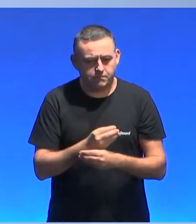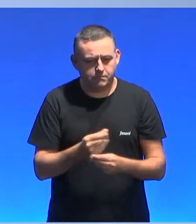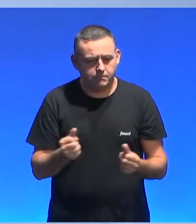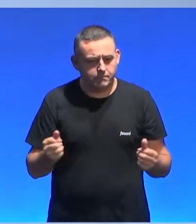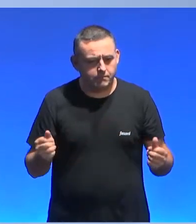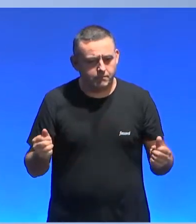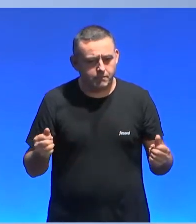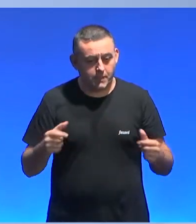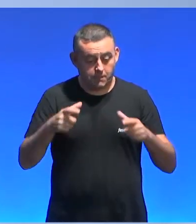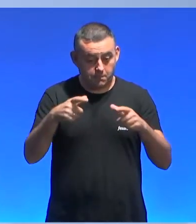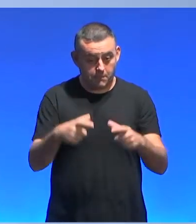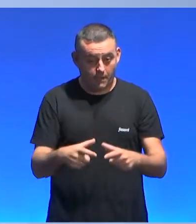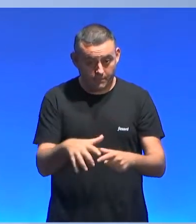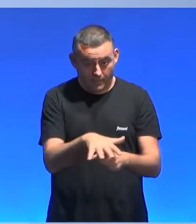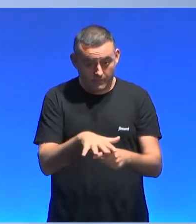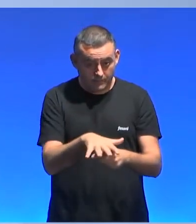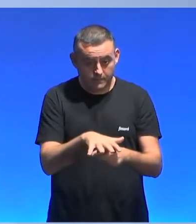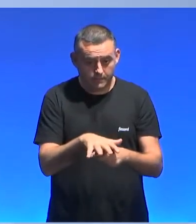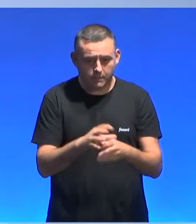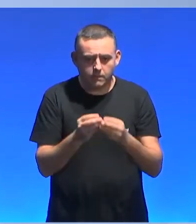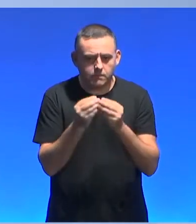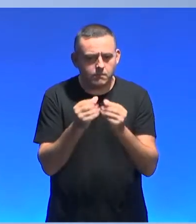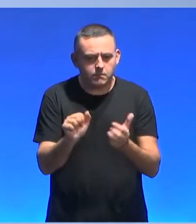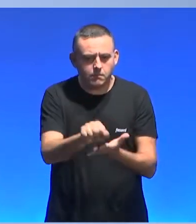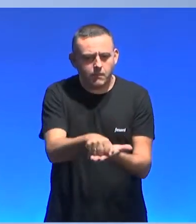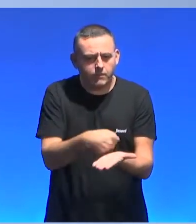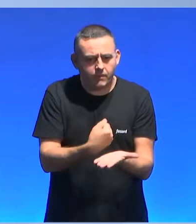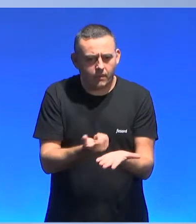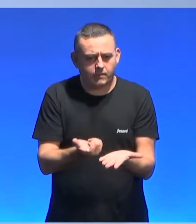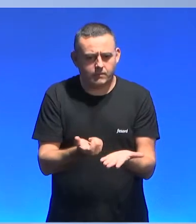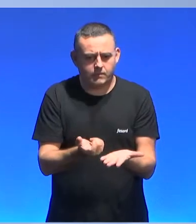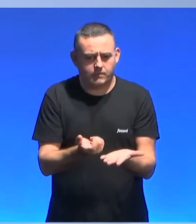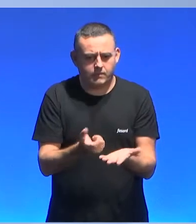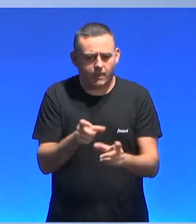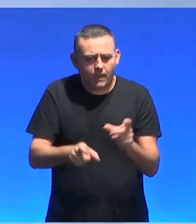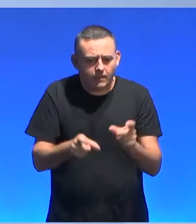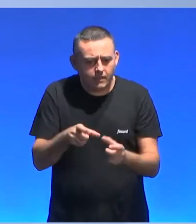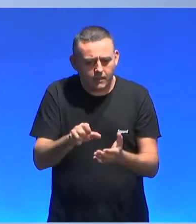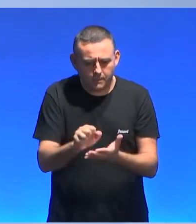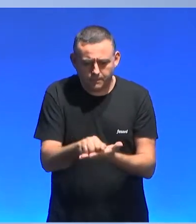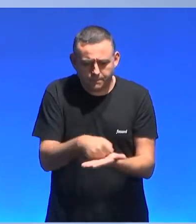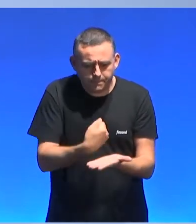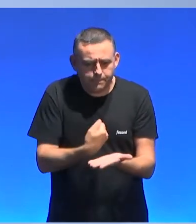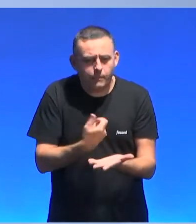las plazas se han vaciado de gente, se han llenado de coches.